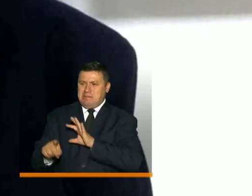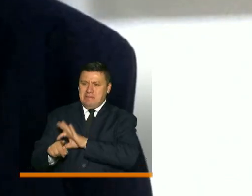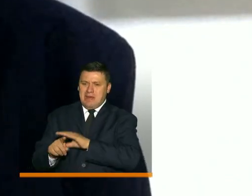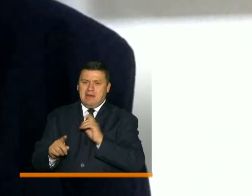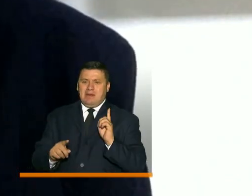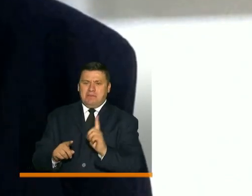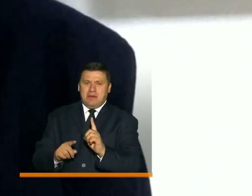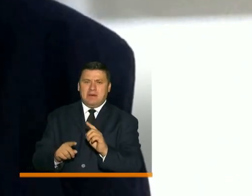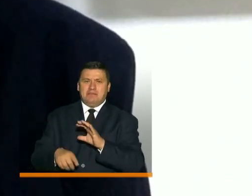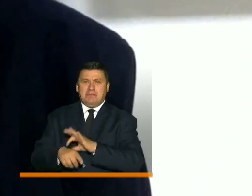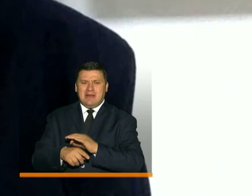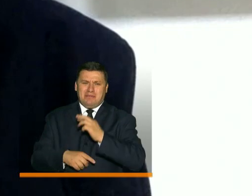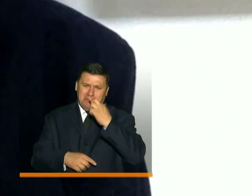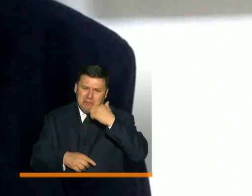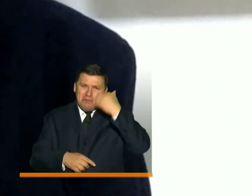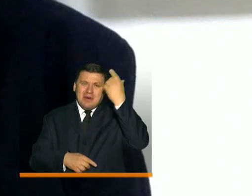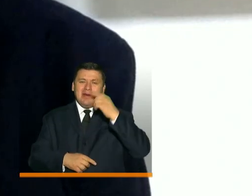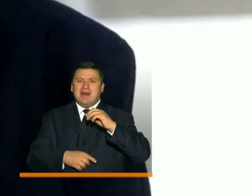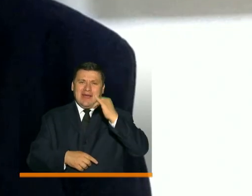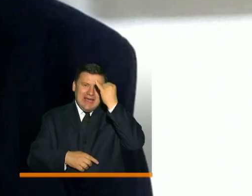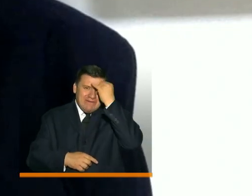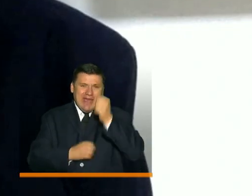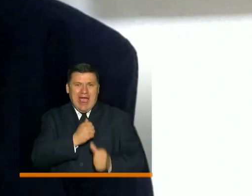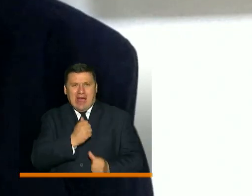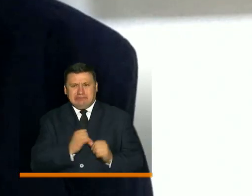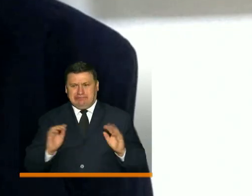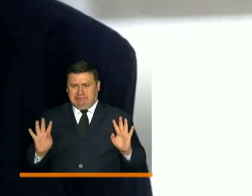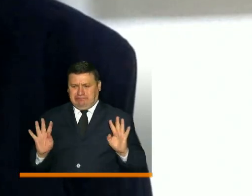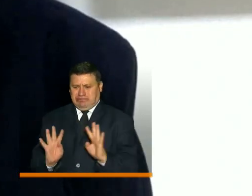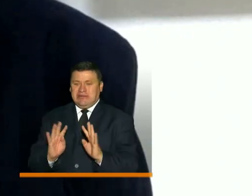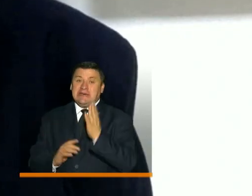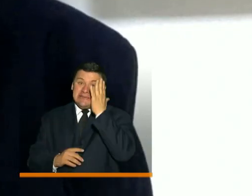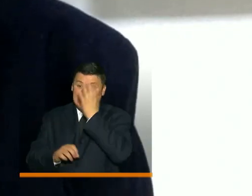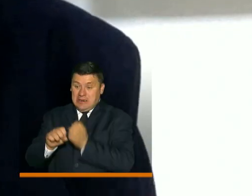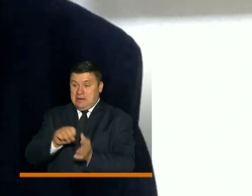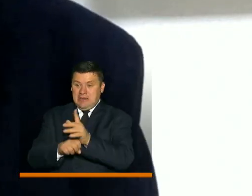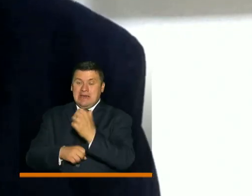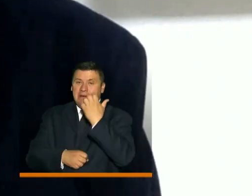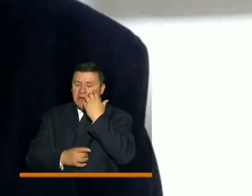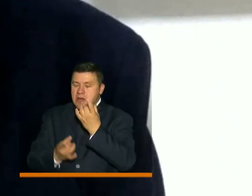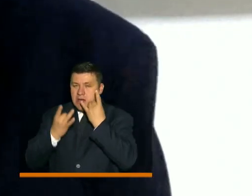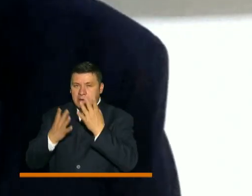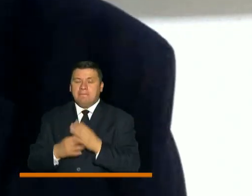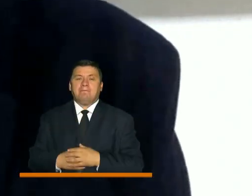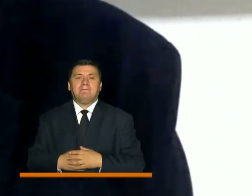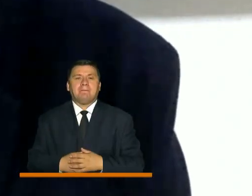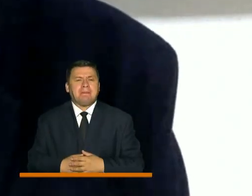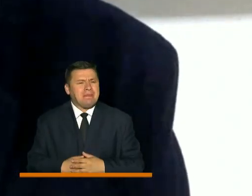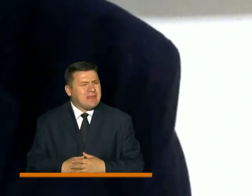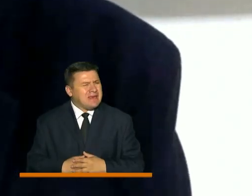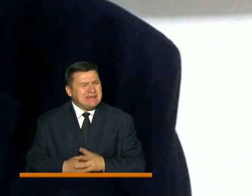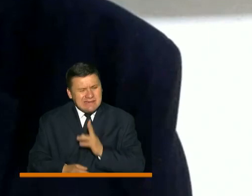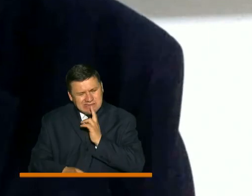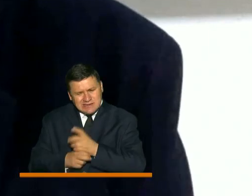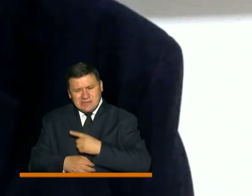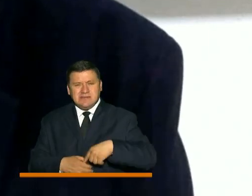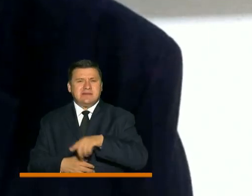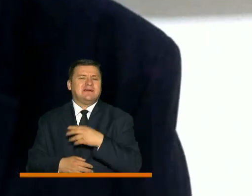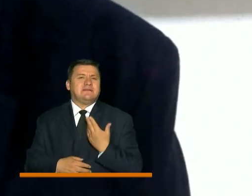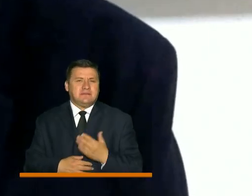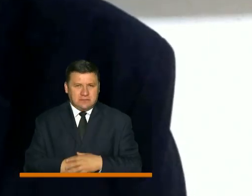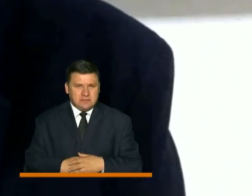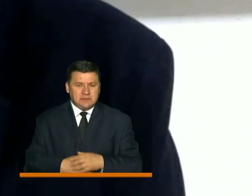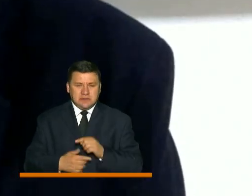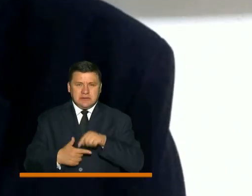múltiples actores, dada la complejidad que se han dado cuenta del virus y de la enfermedad. Y la primera causa de complicación es